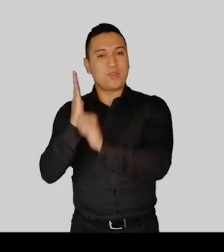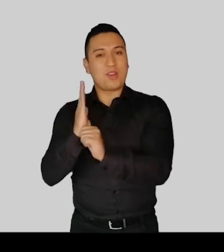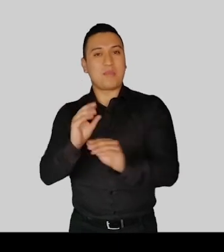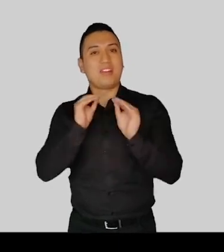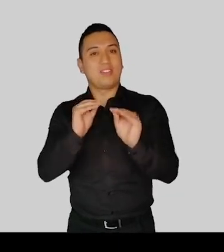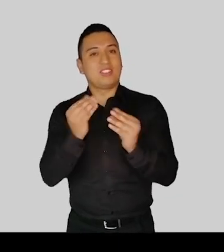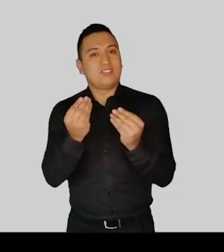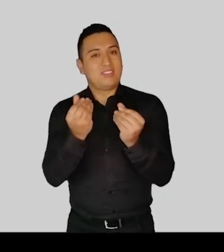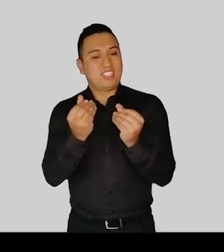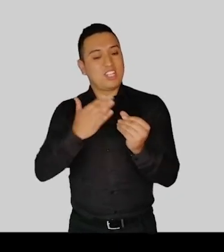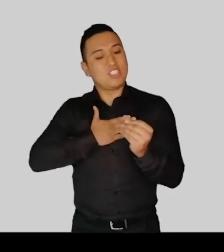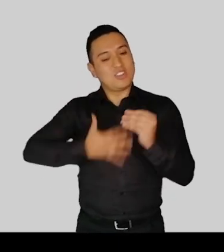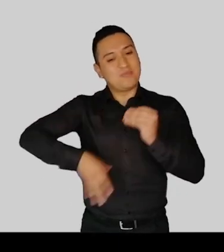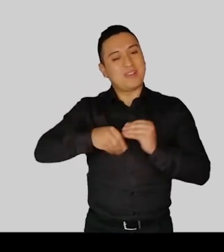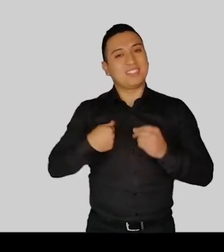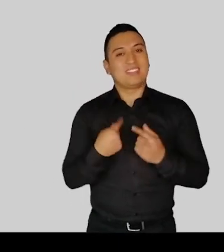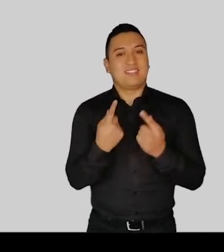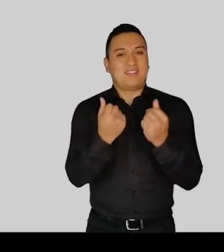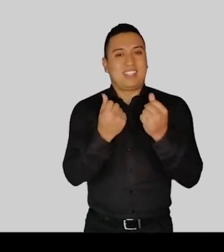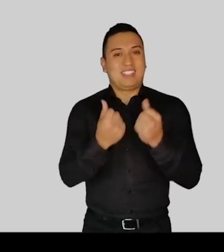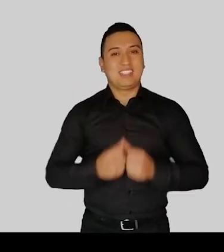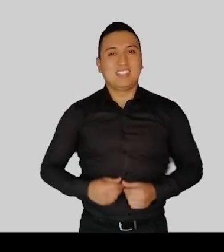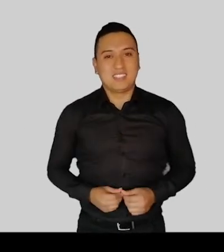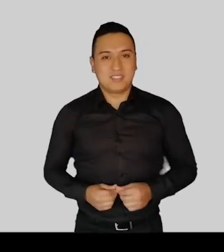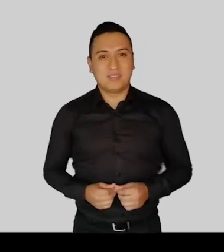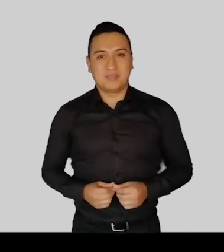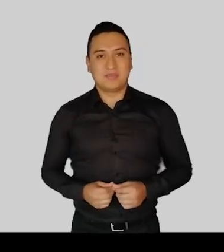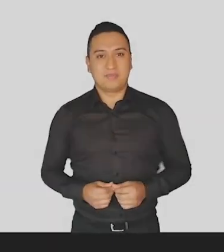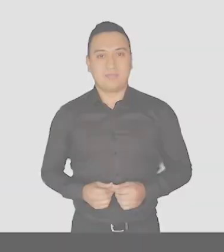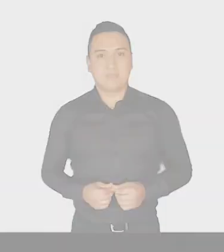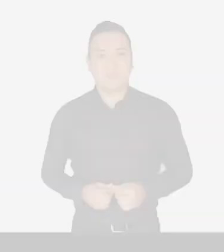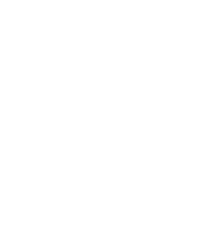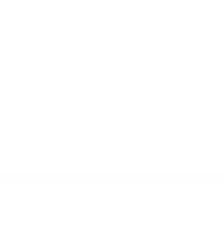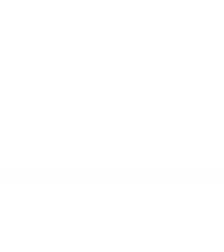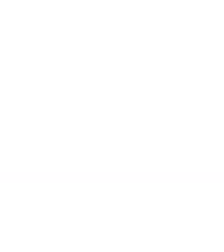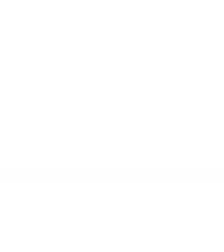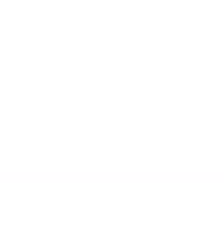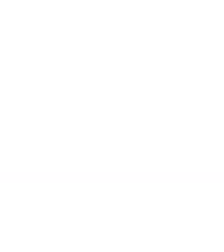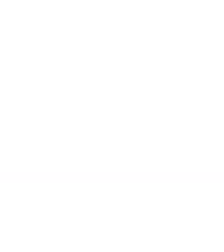programa de educación financiera yo y mis finanzas